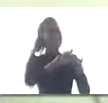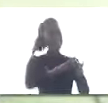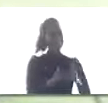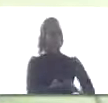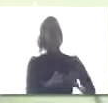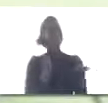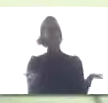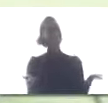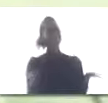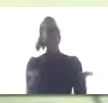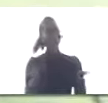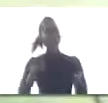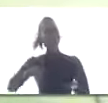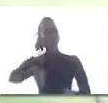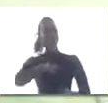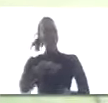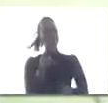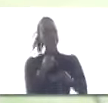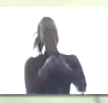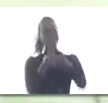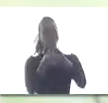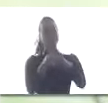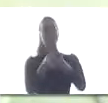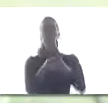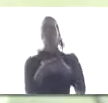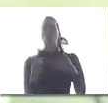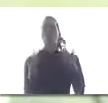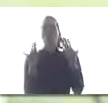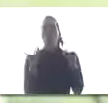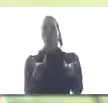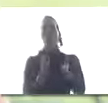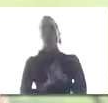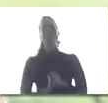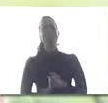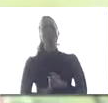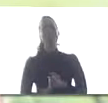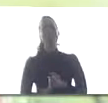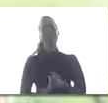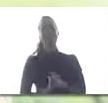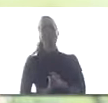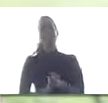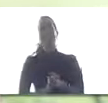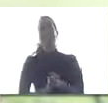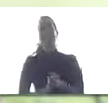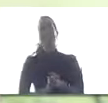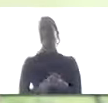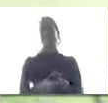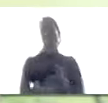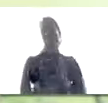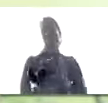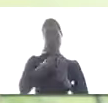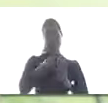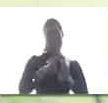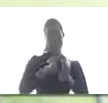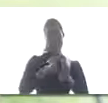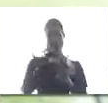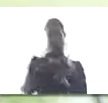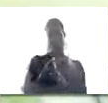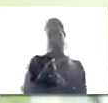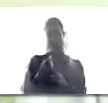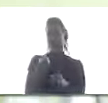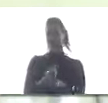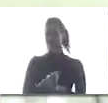reparación restaurativa, cómo son esos cumplimientos que nosotros tenemos